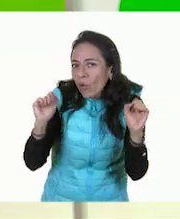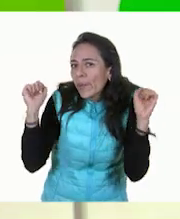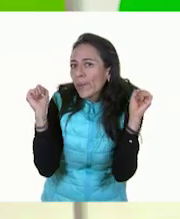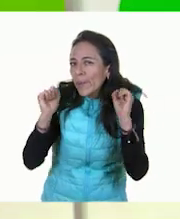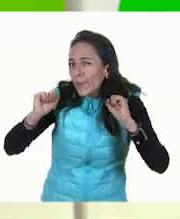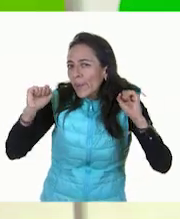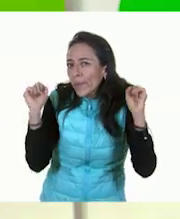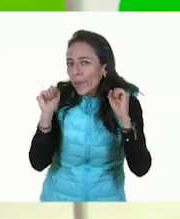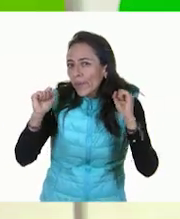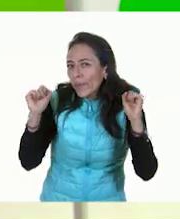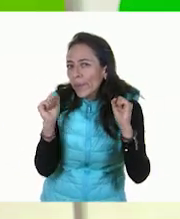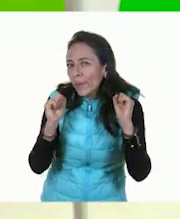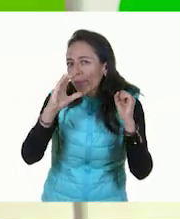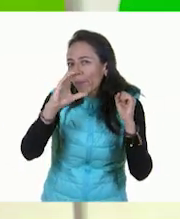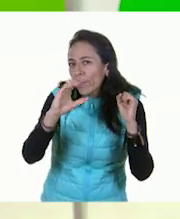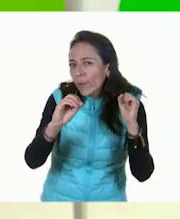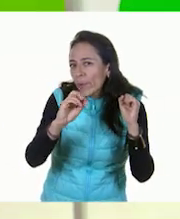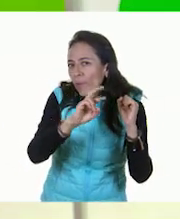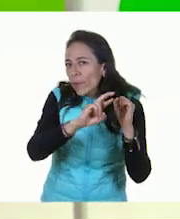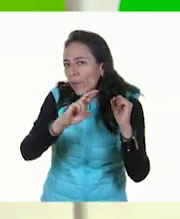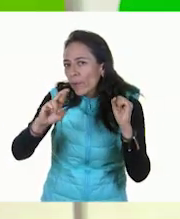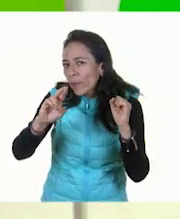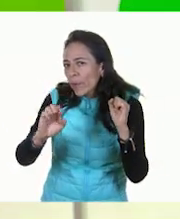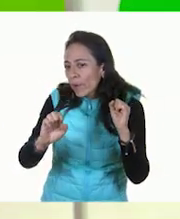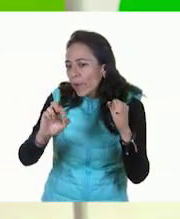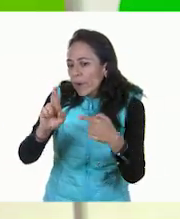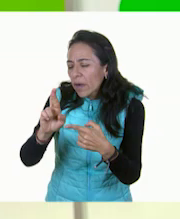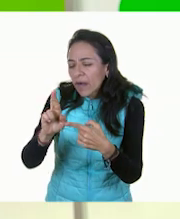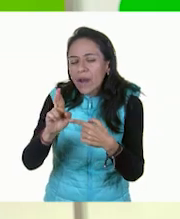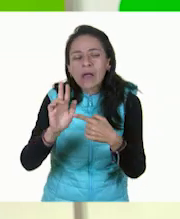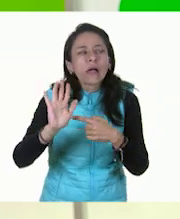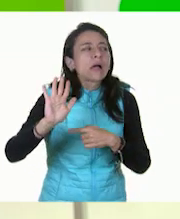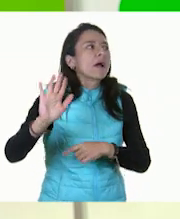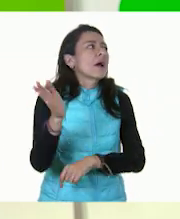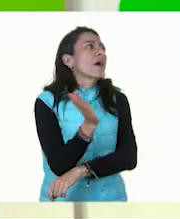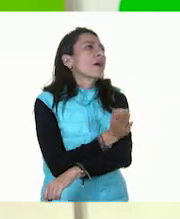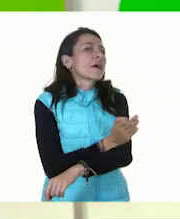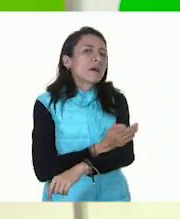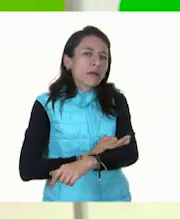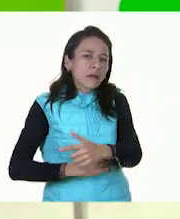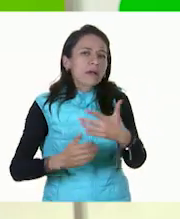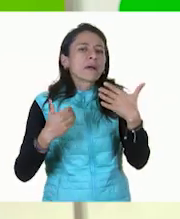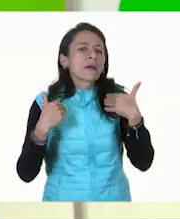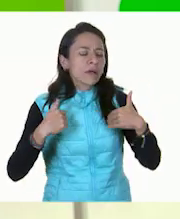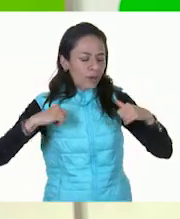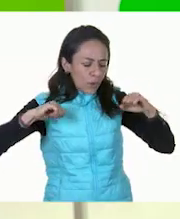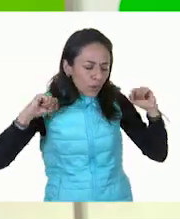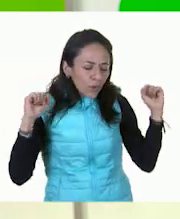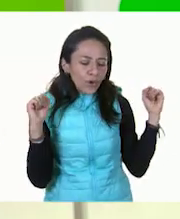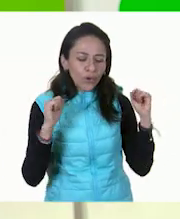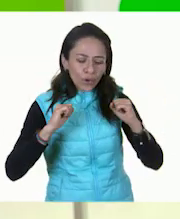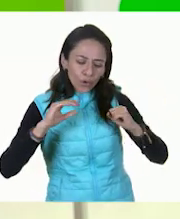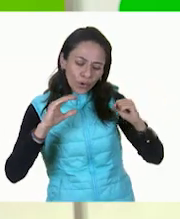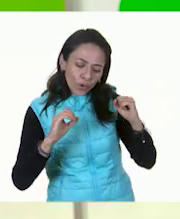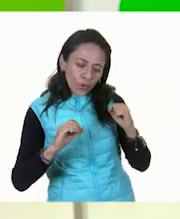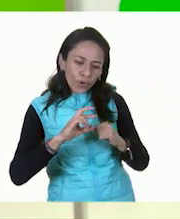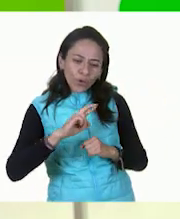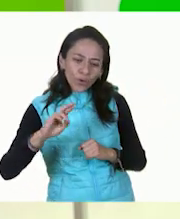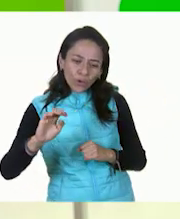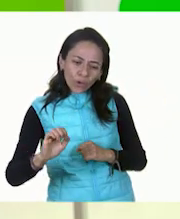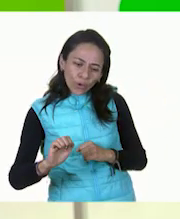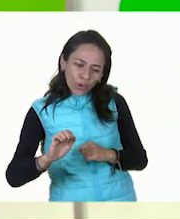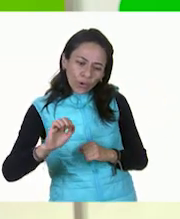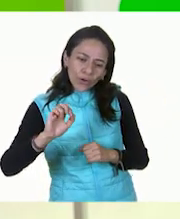perdón, ya entendí. Déjame pensar, si tú dices correr, yo digo...